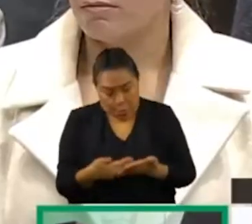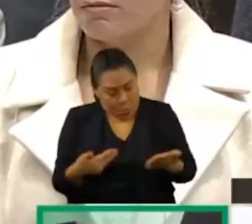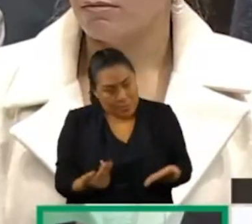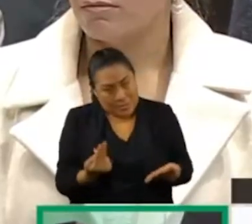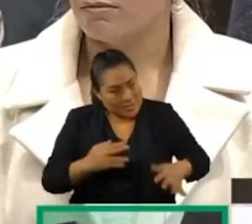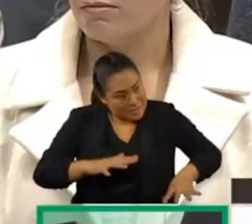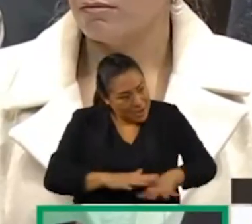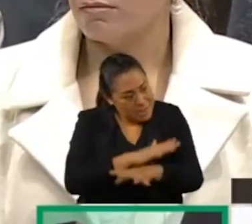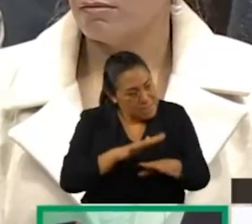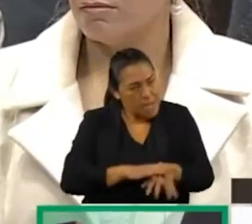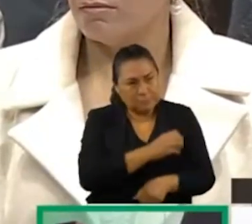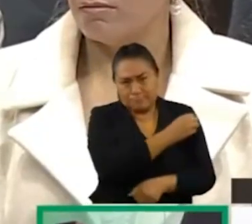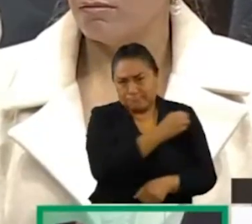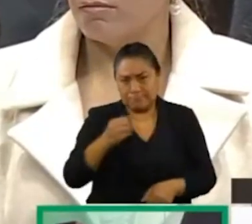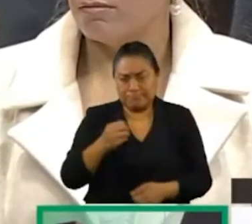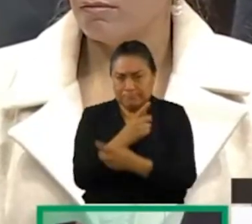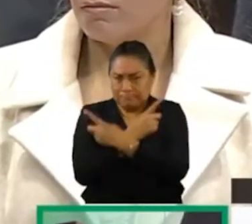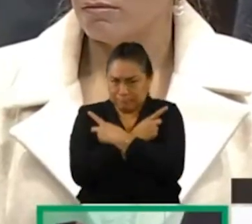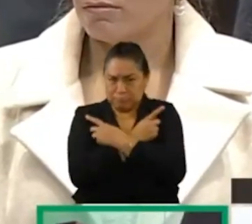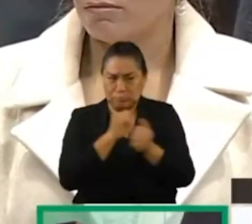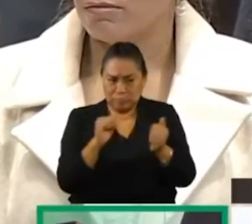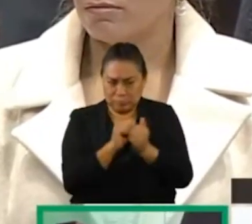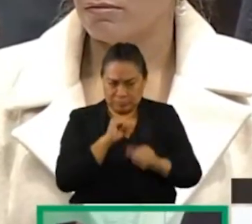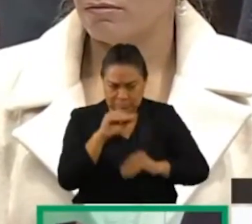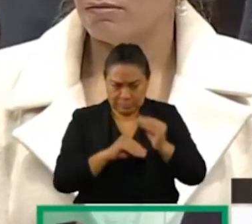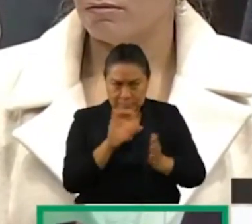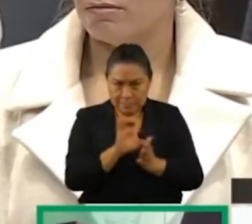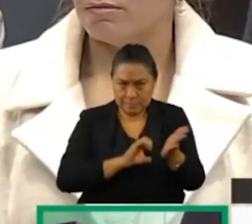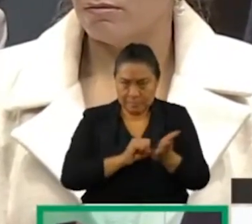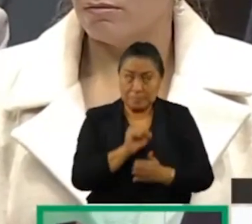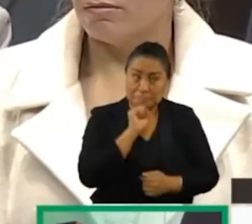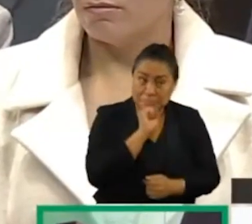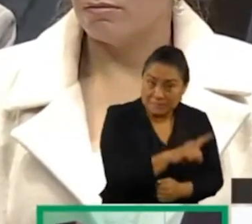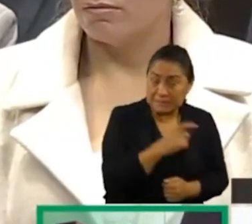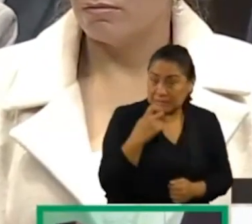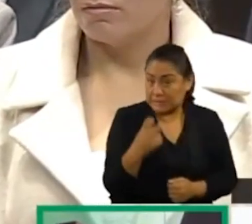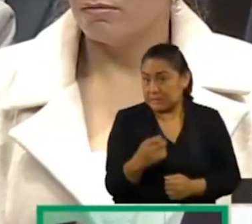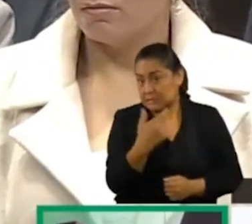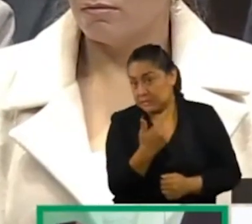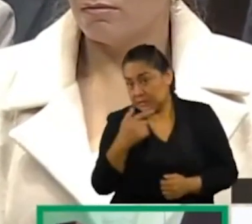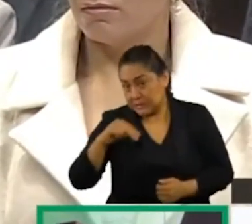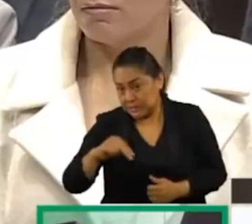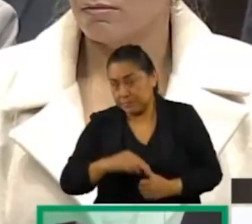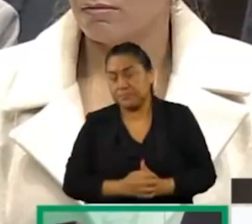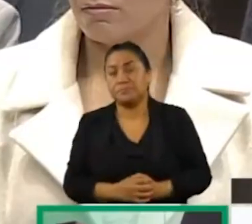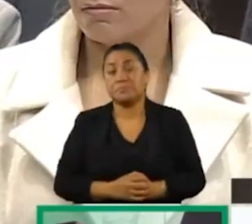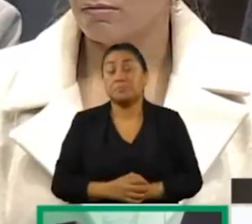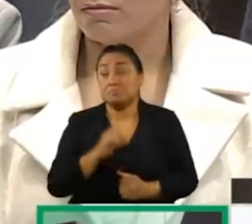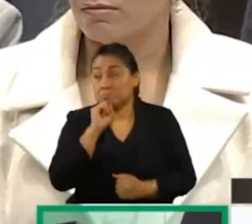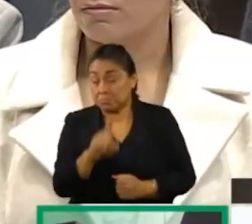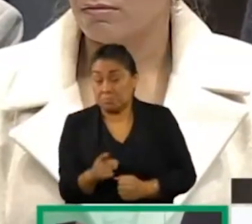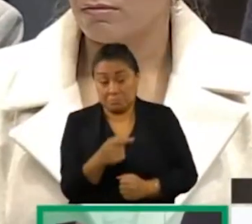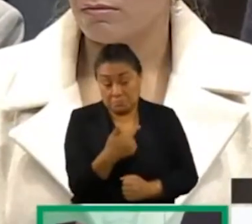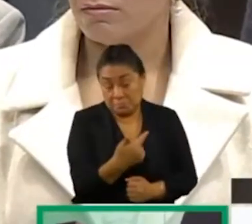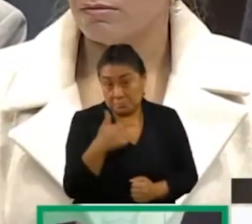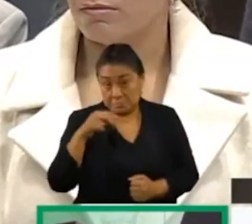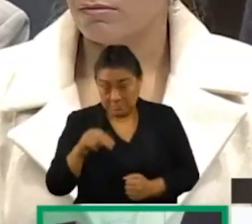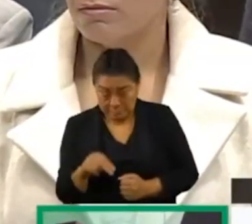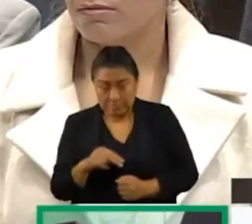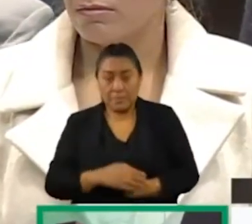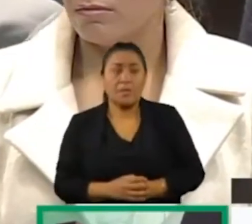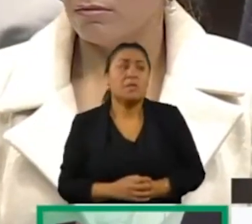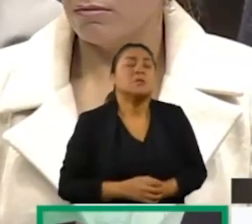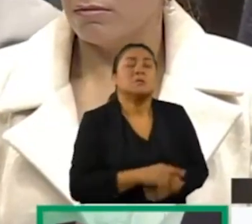fuerza disciplinada y constitucional como la Guardia Nacional. Con la Guardia Nacional, el personal